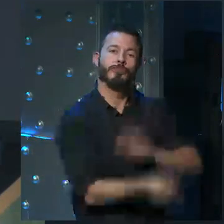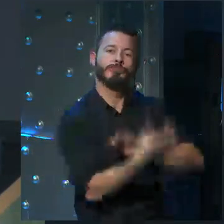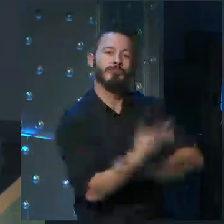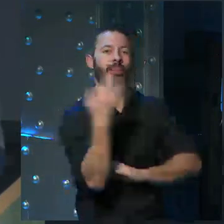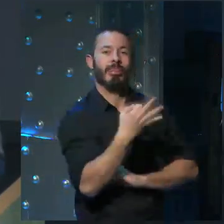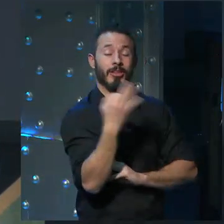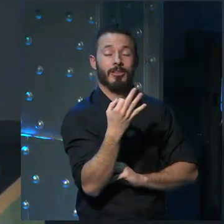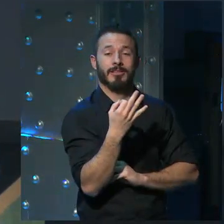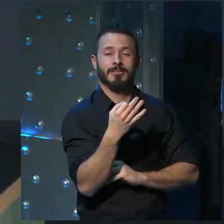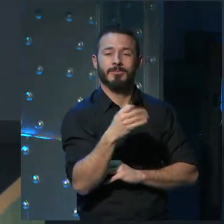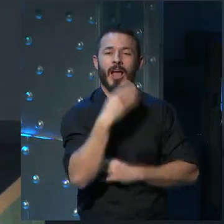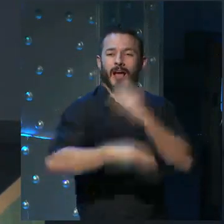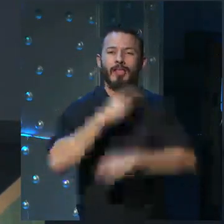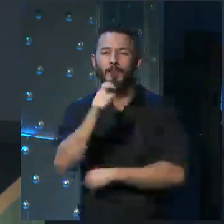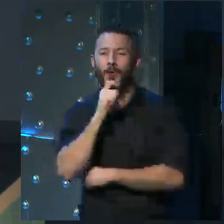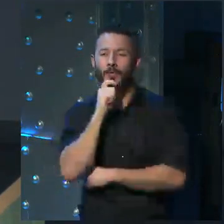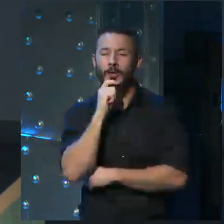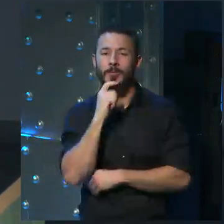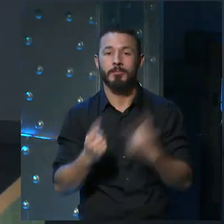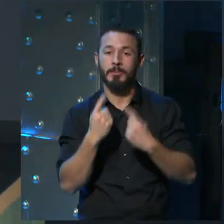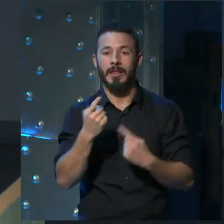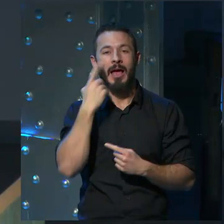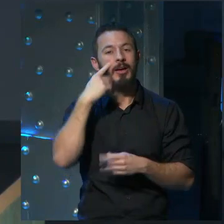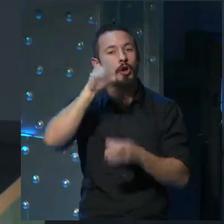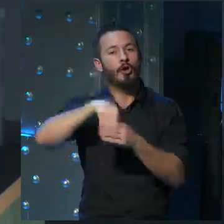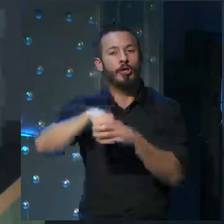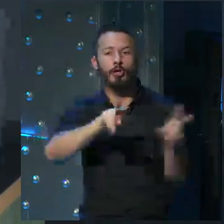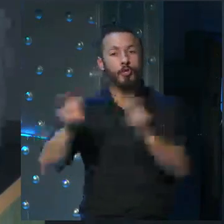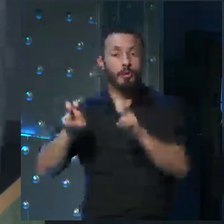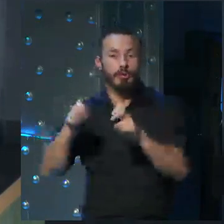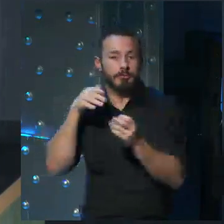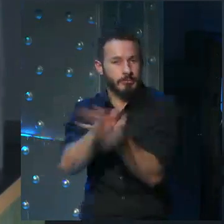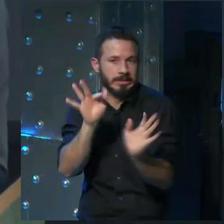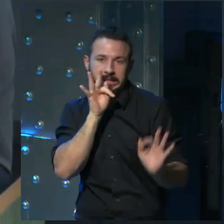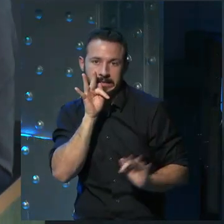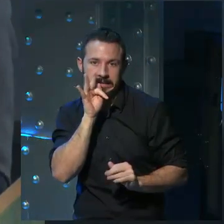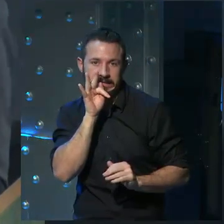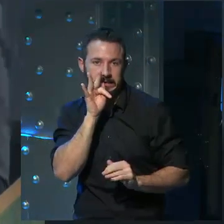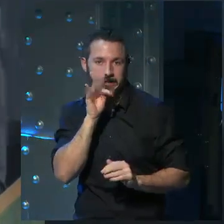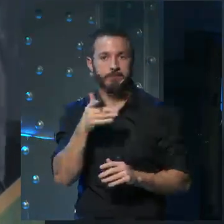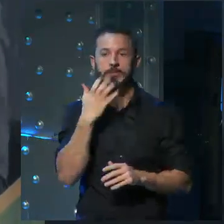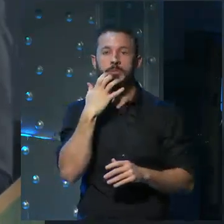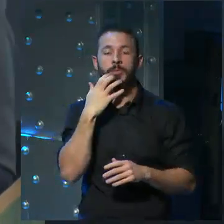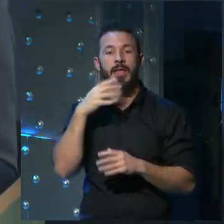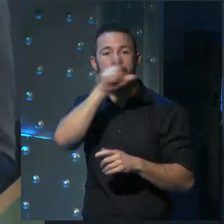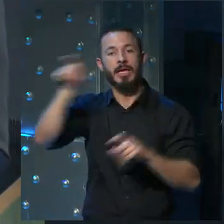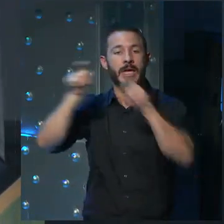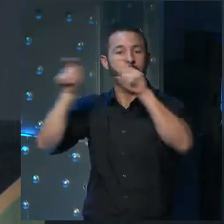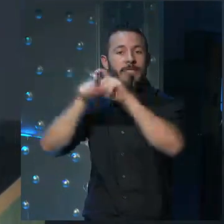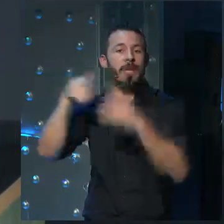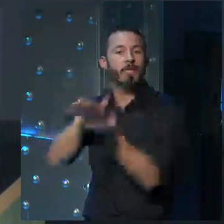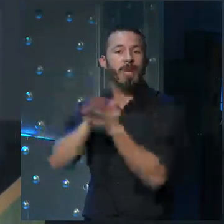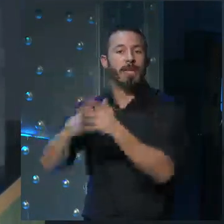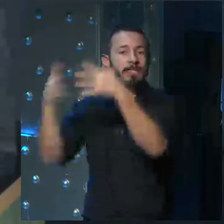Muchas veces miramos entre contenidos nuevos, sin publicar todavía, de editoriales de Estados Unidos,